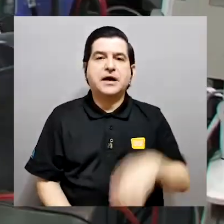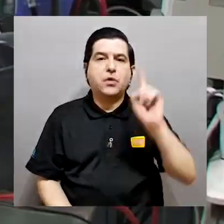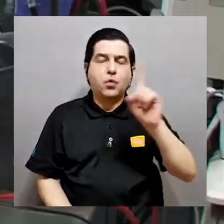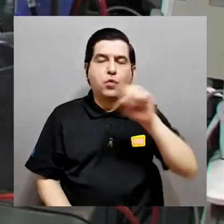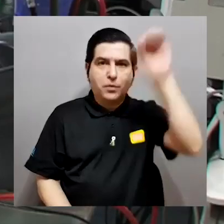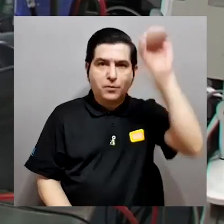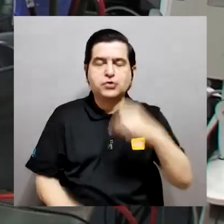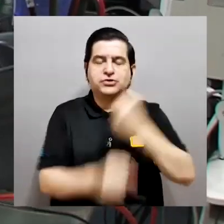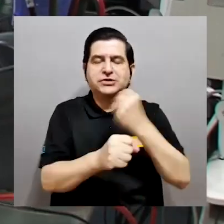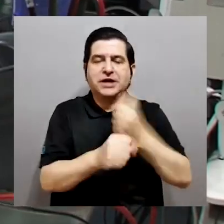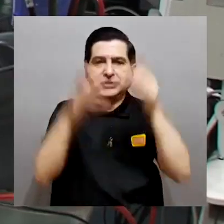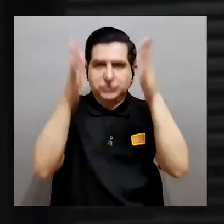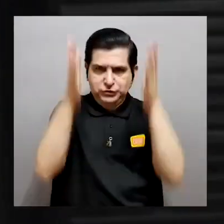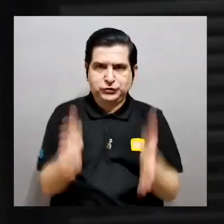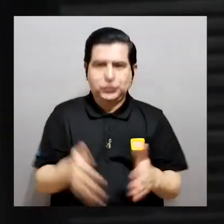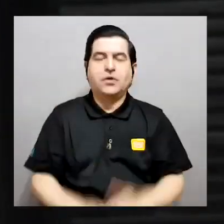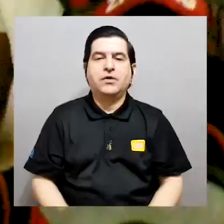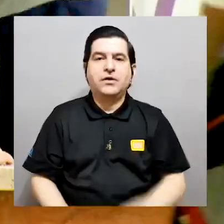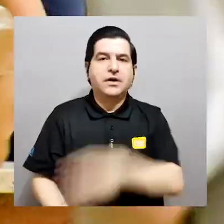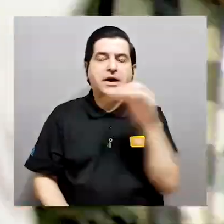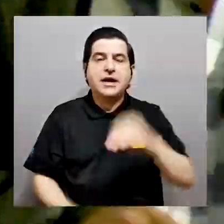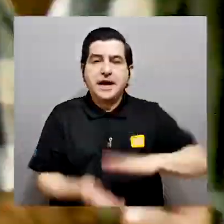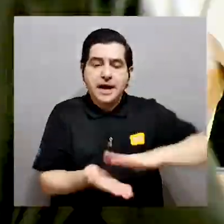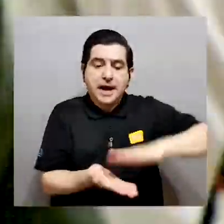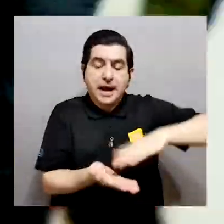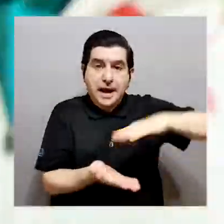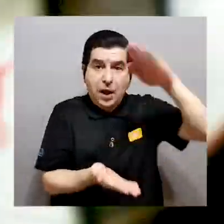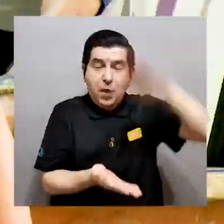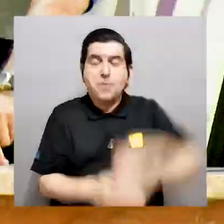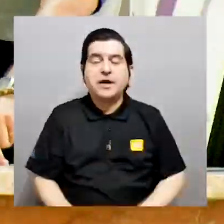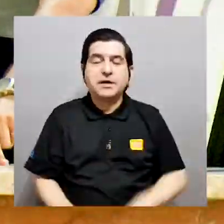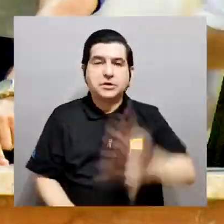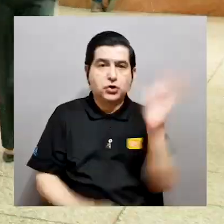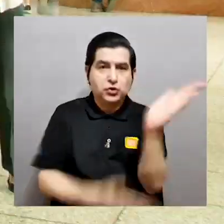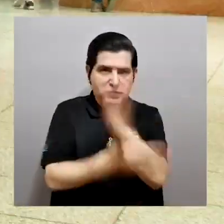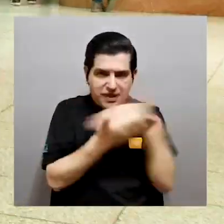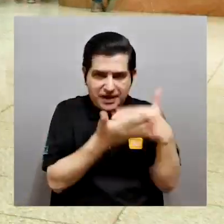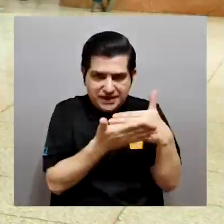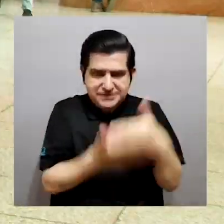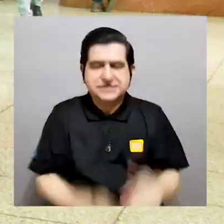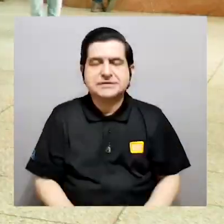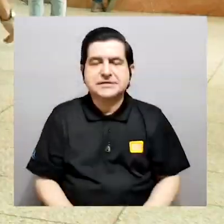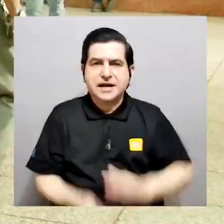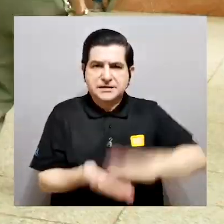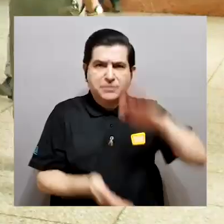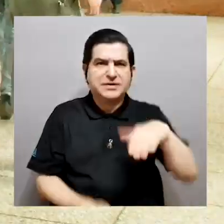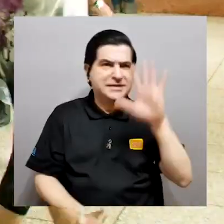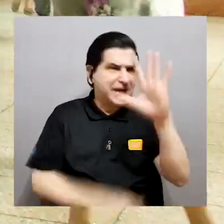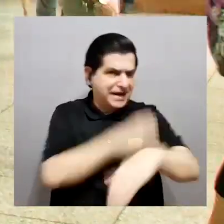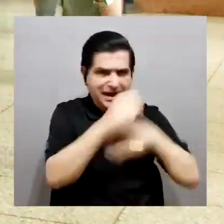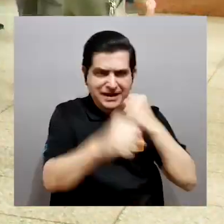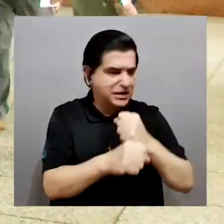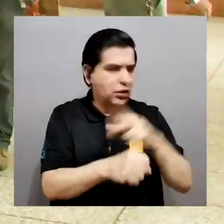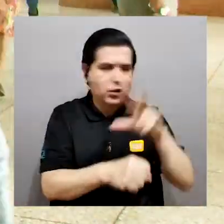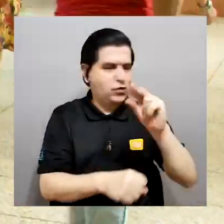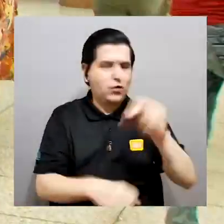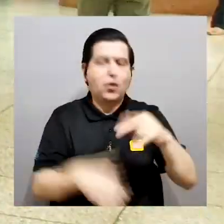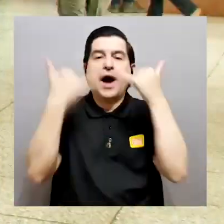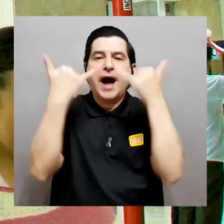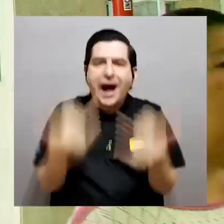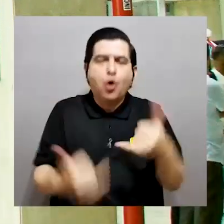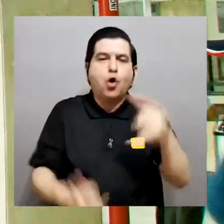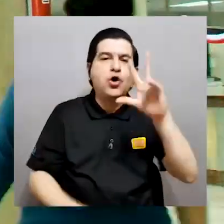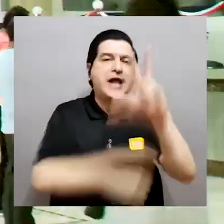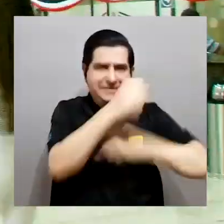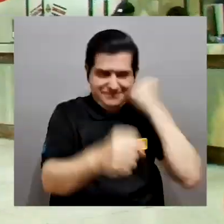un punto por ciento del trabajador y los aumentos tripartitos se pasaron de aumentar cada 5 años, quinquenalmente,